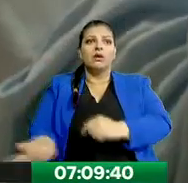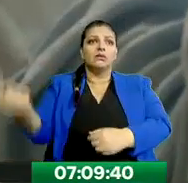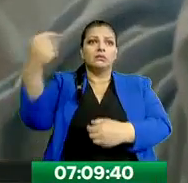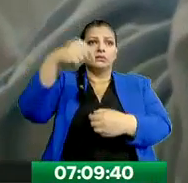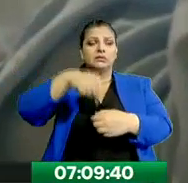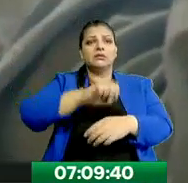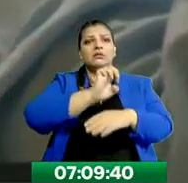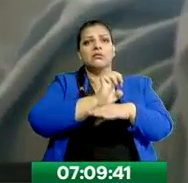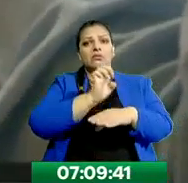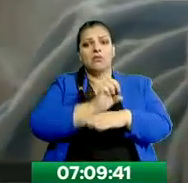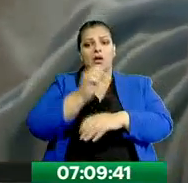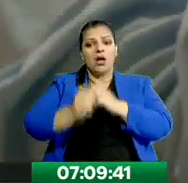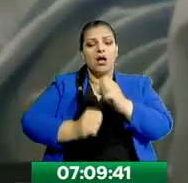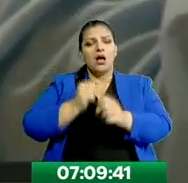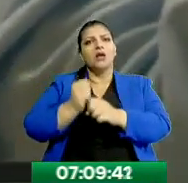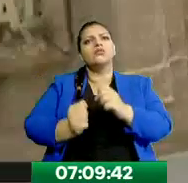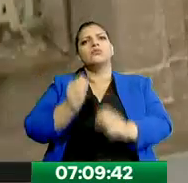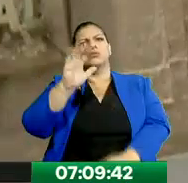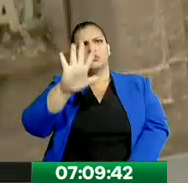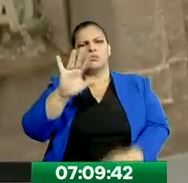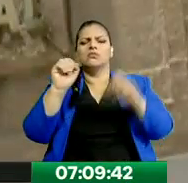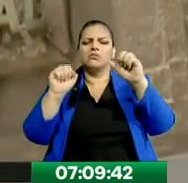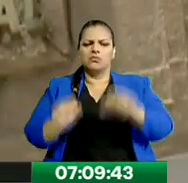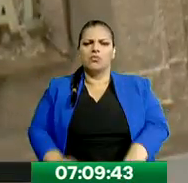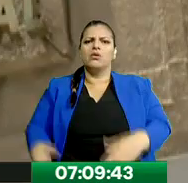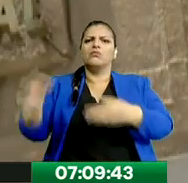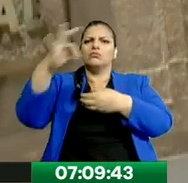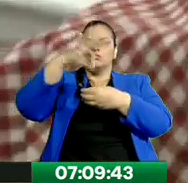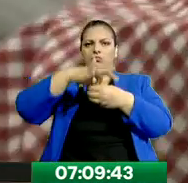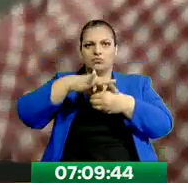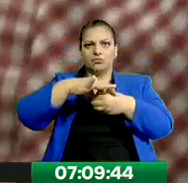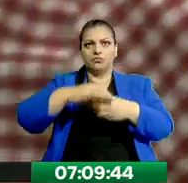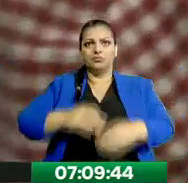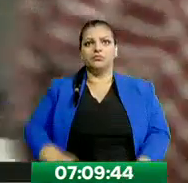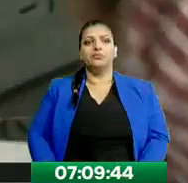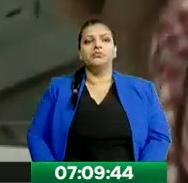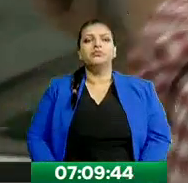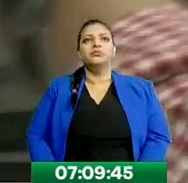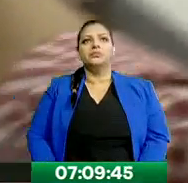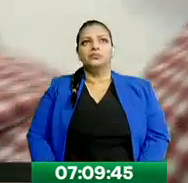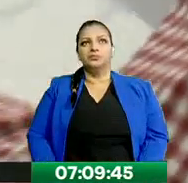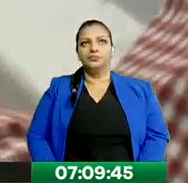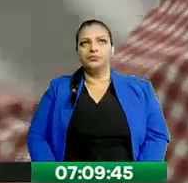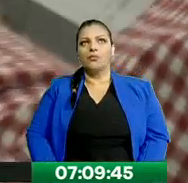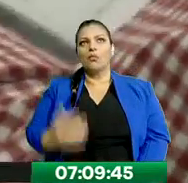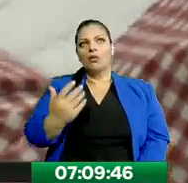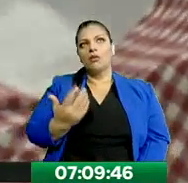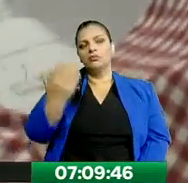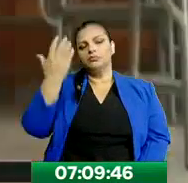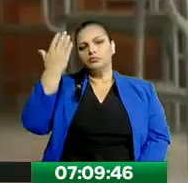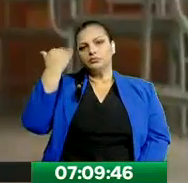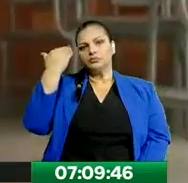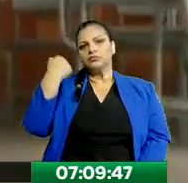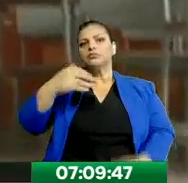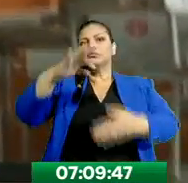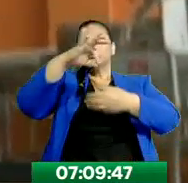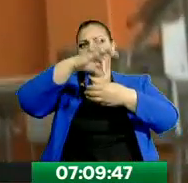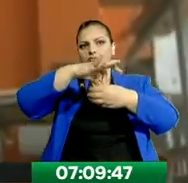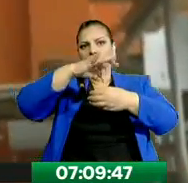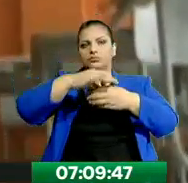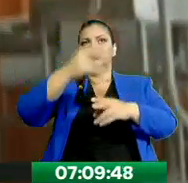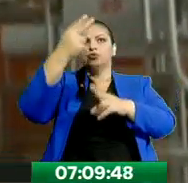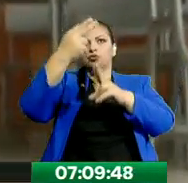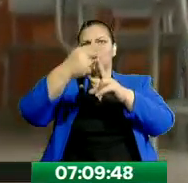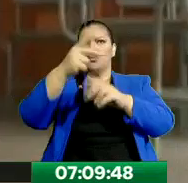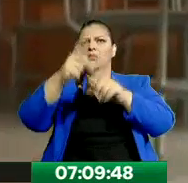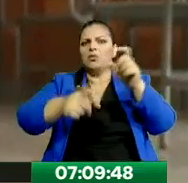235.396 sufragantes con el que se usó para la consulta popular de febrero pasado. El Pleno del CNE Transitorio aprobó el informe de registro